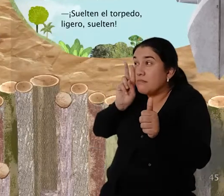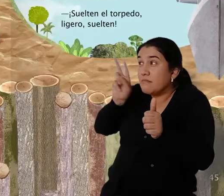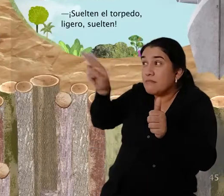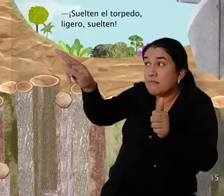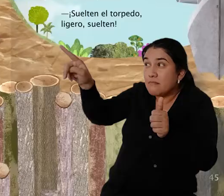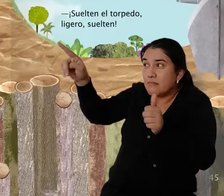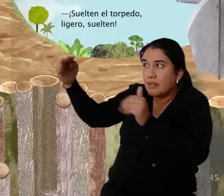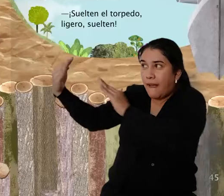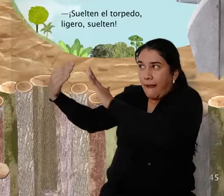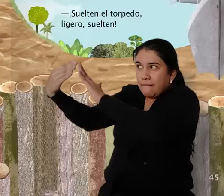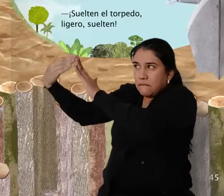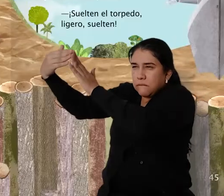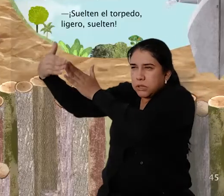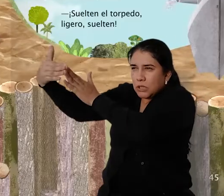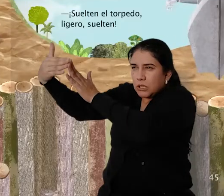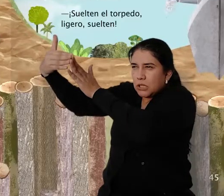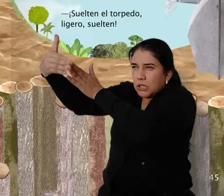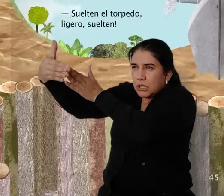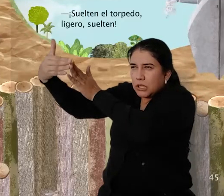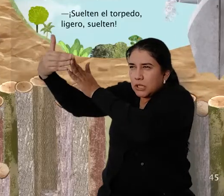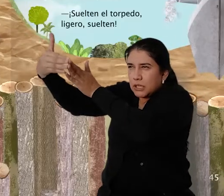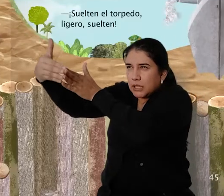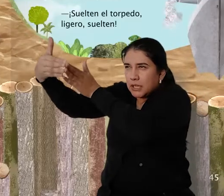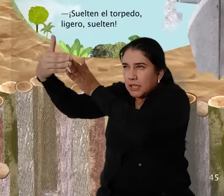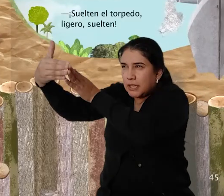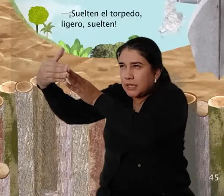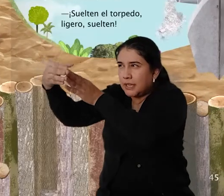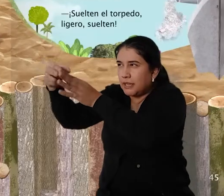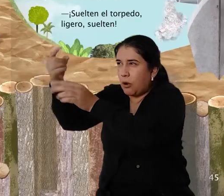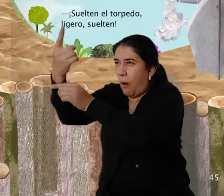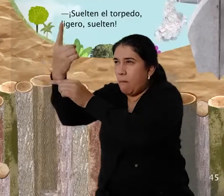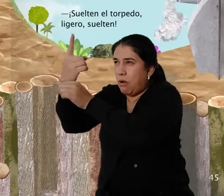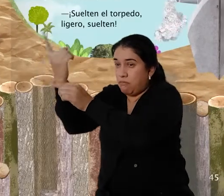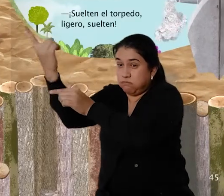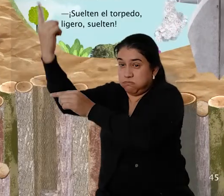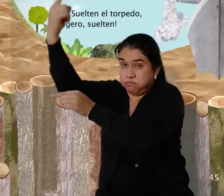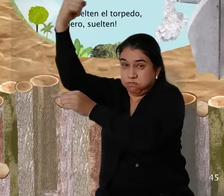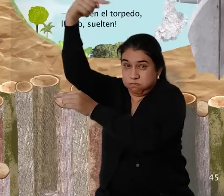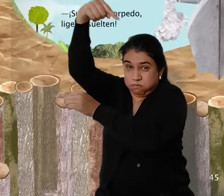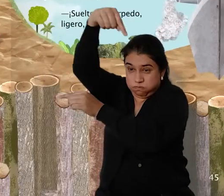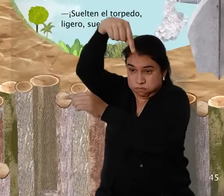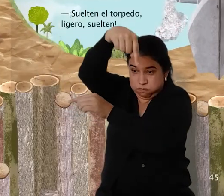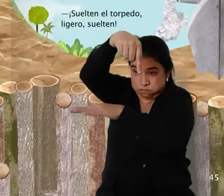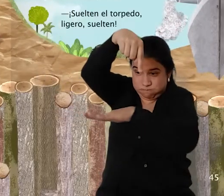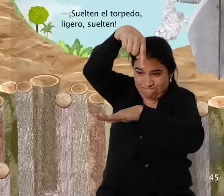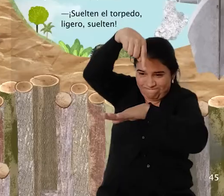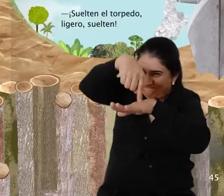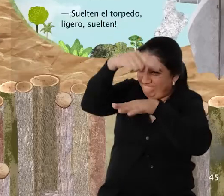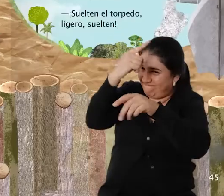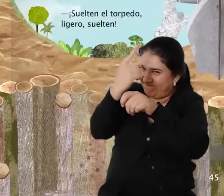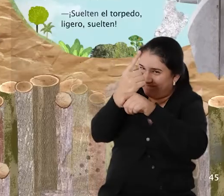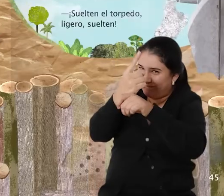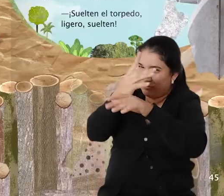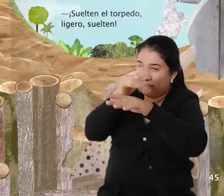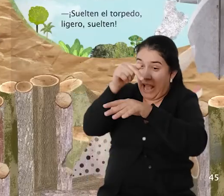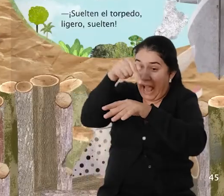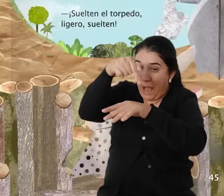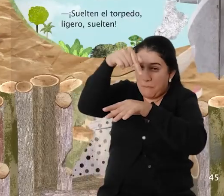De repente el buque de guerra se llenó de humo y lanzó el primer cañonazo contra el dique. La granada reventó